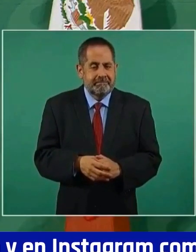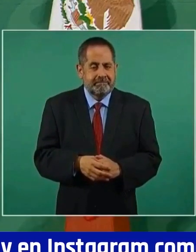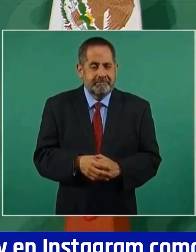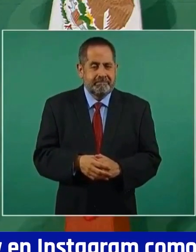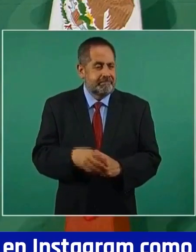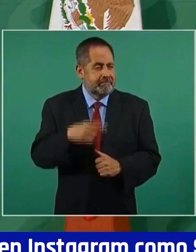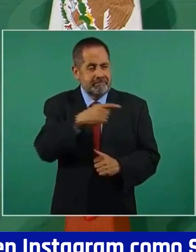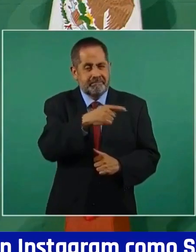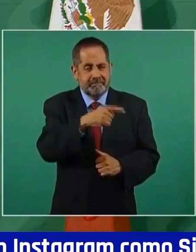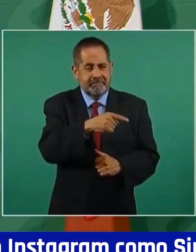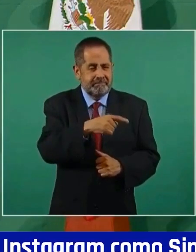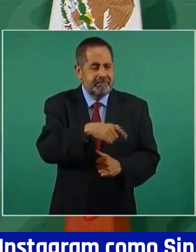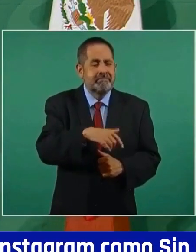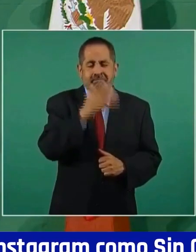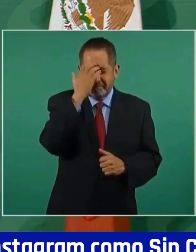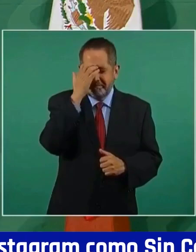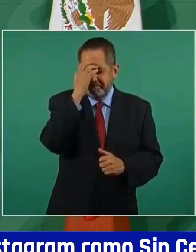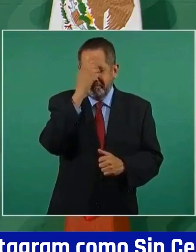es un lugar común.